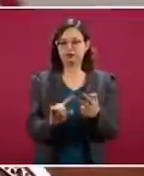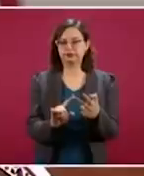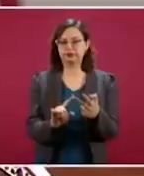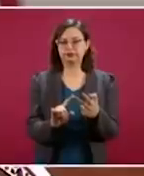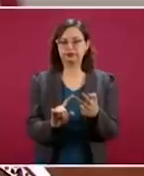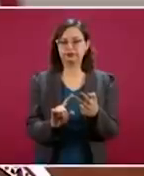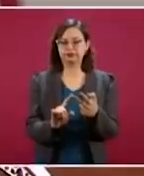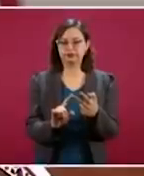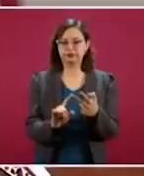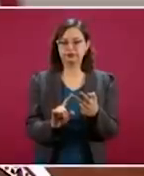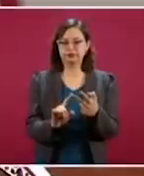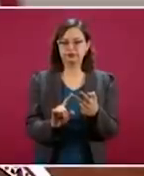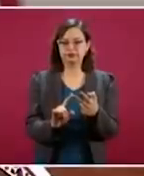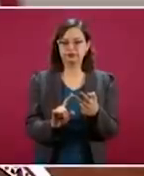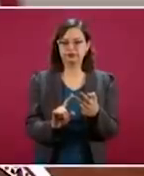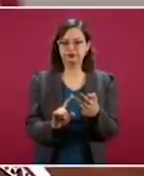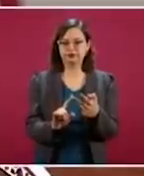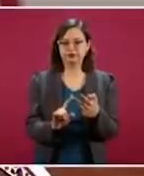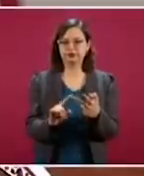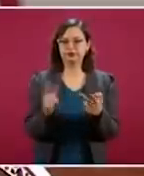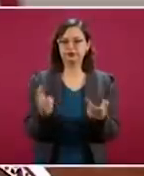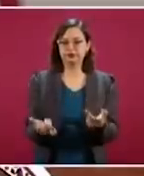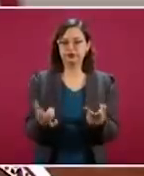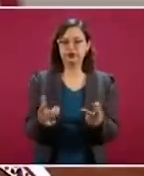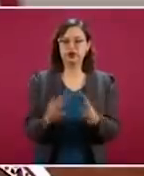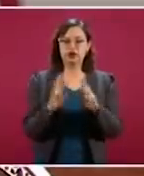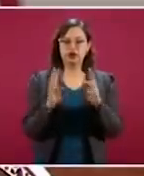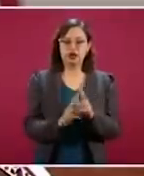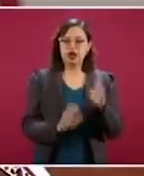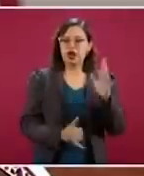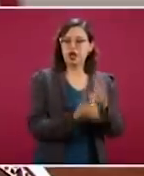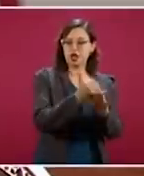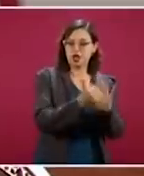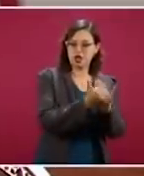Cámara de la Construcción, está